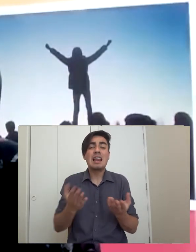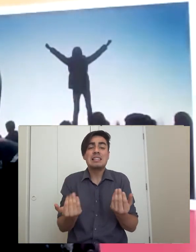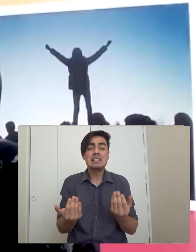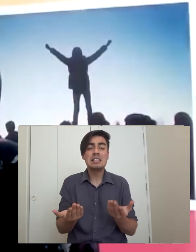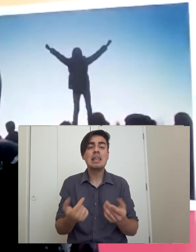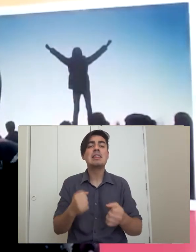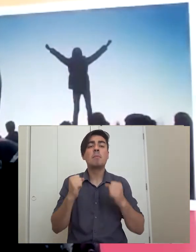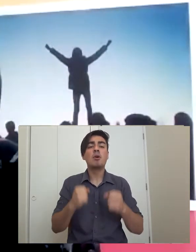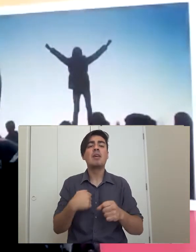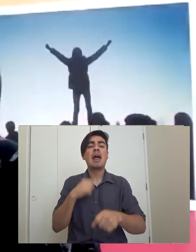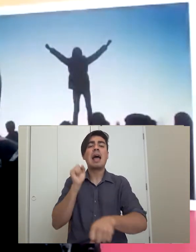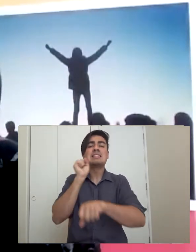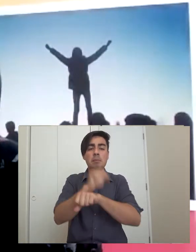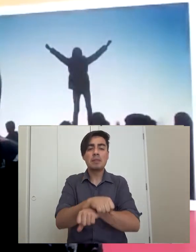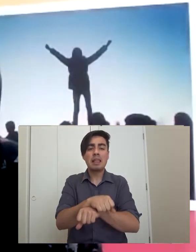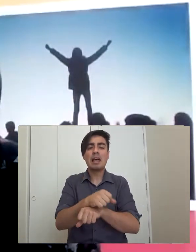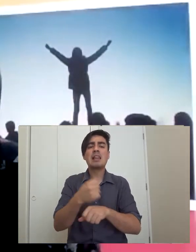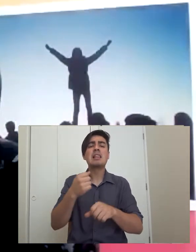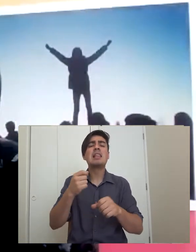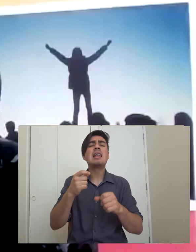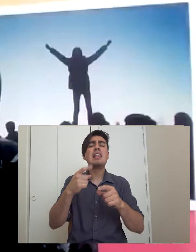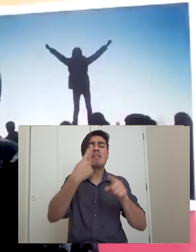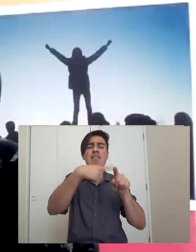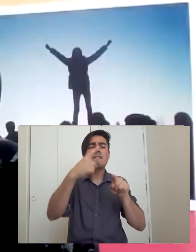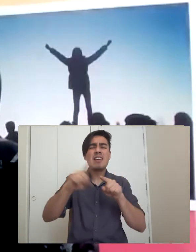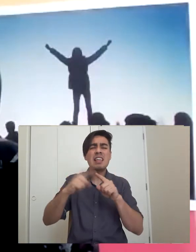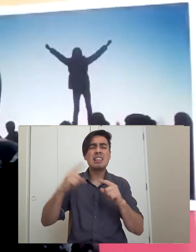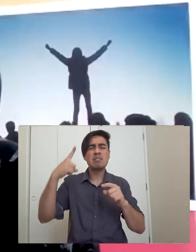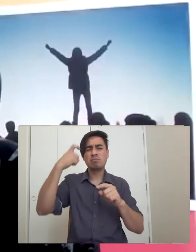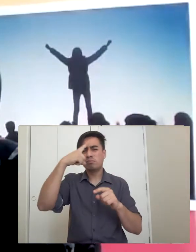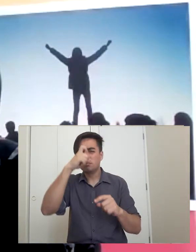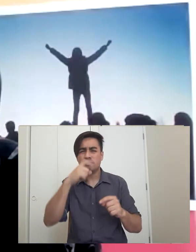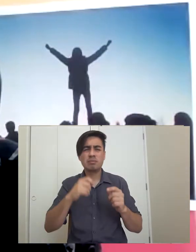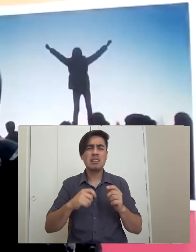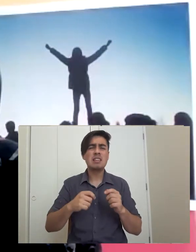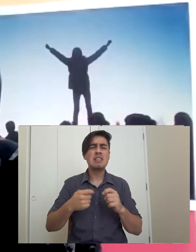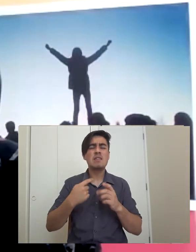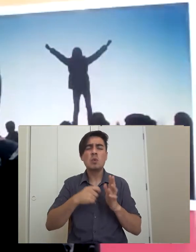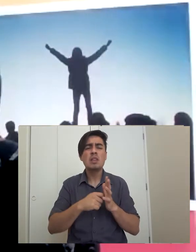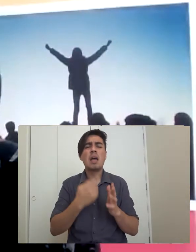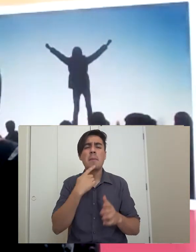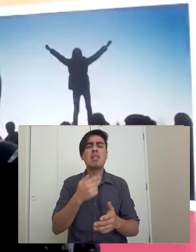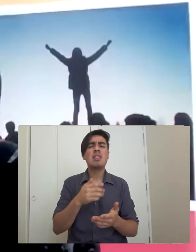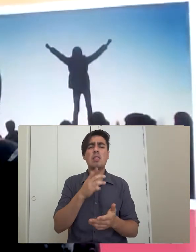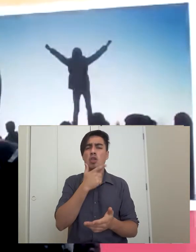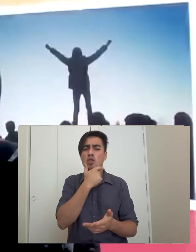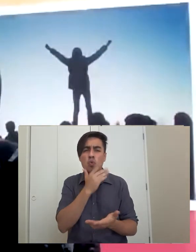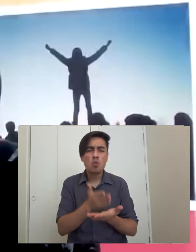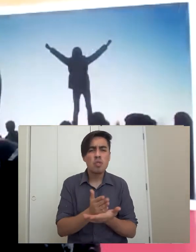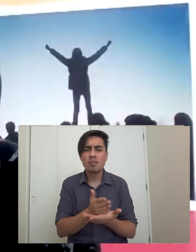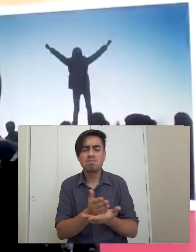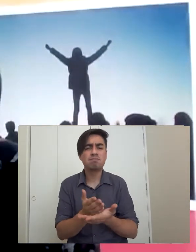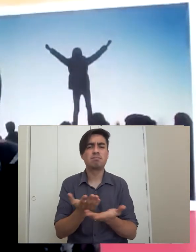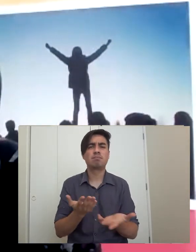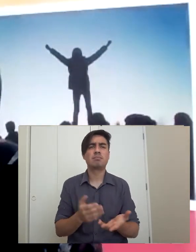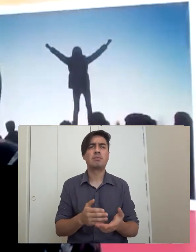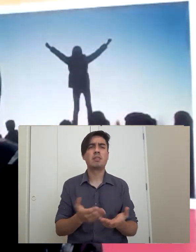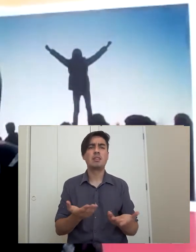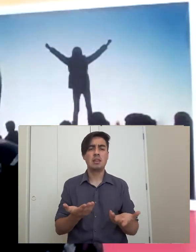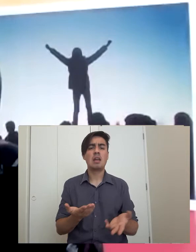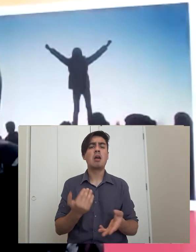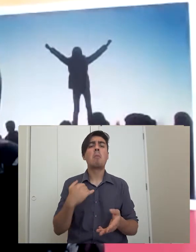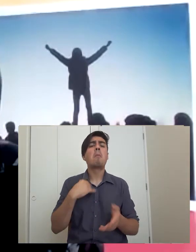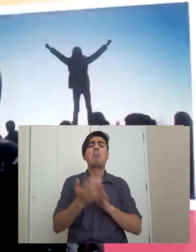de aceptar las complejidades y las incertidumbres, más que